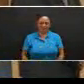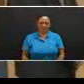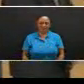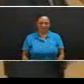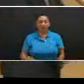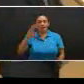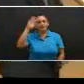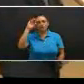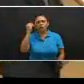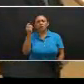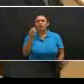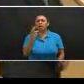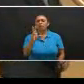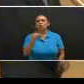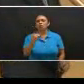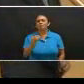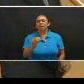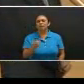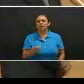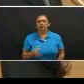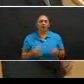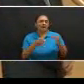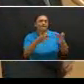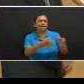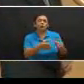¿por qué no me pones?